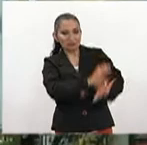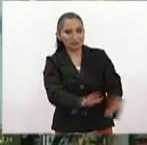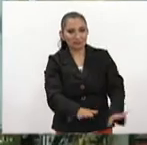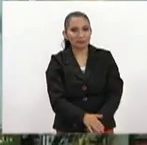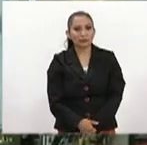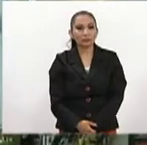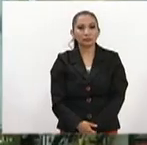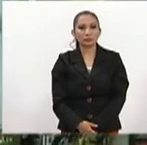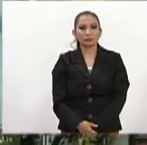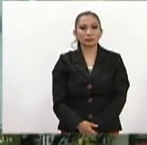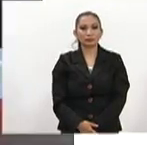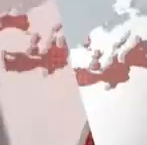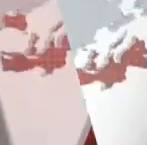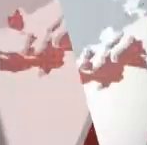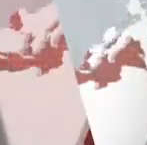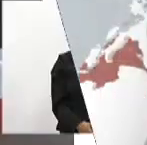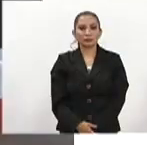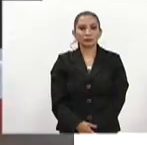definitiva.